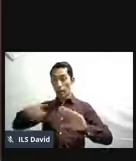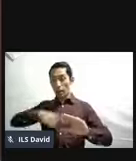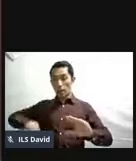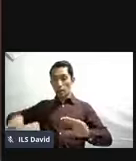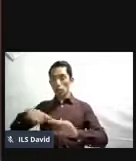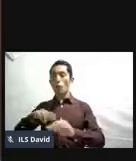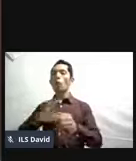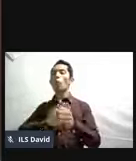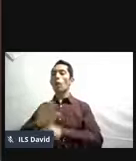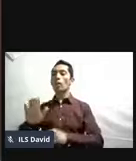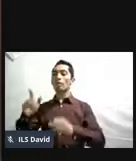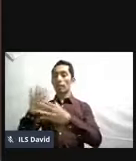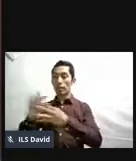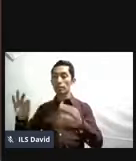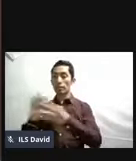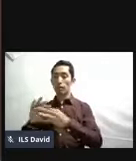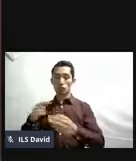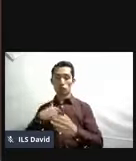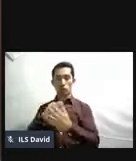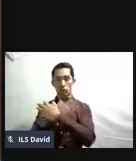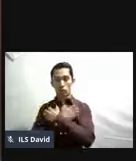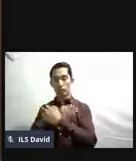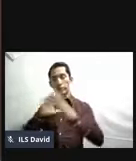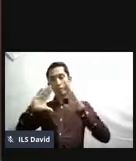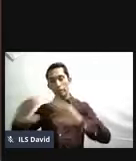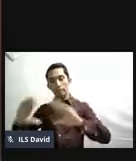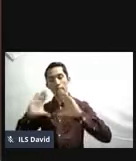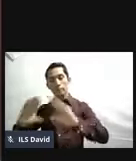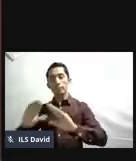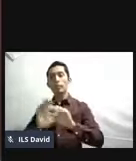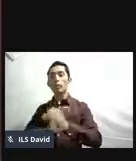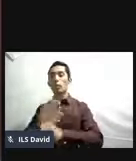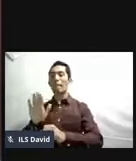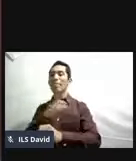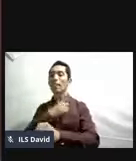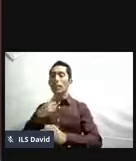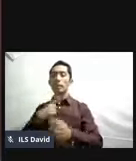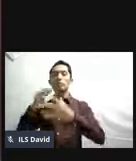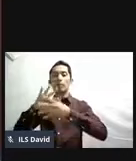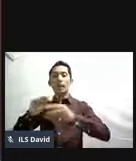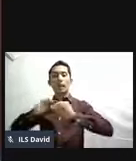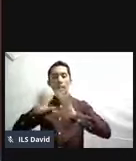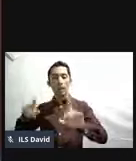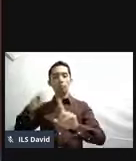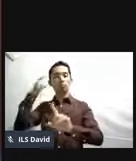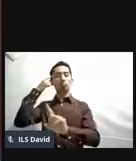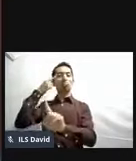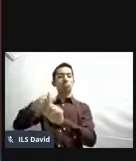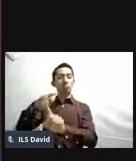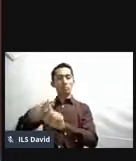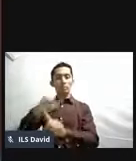intención. En educación se establece con claridad que los aprendizajes deben ser